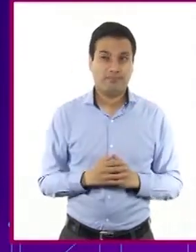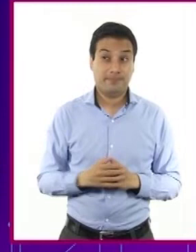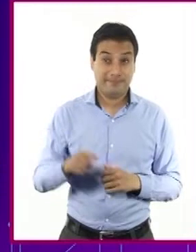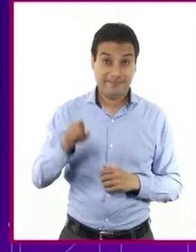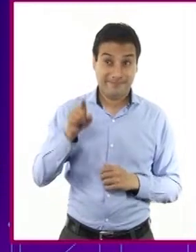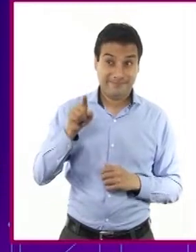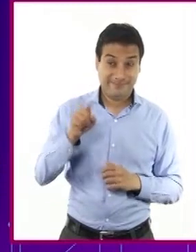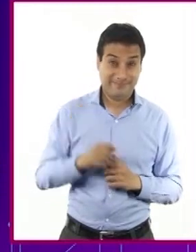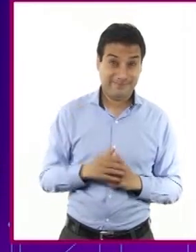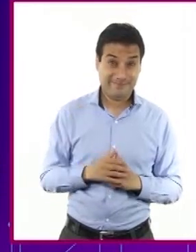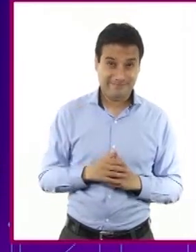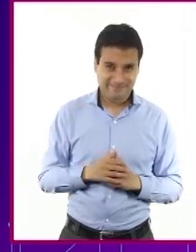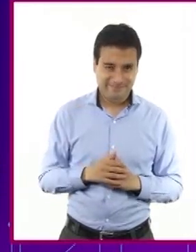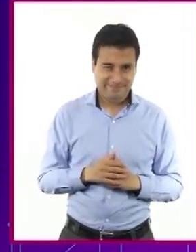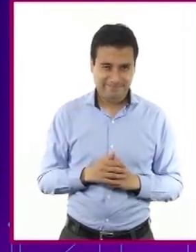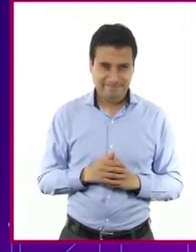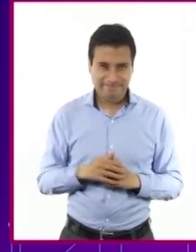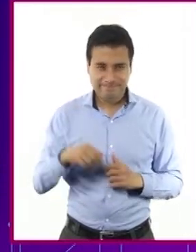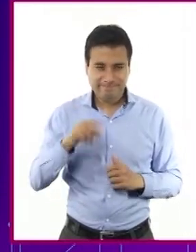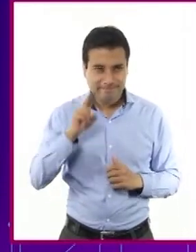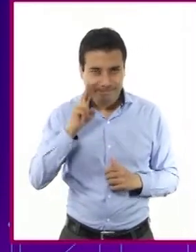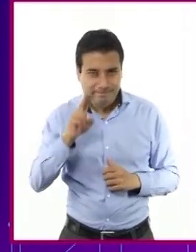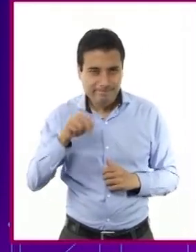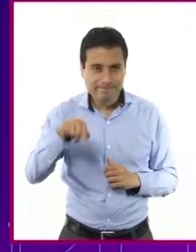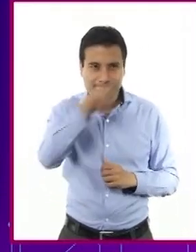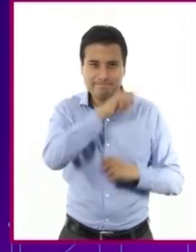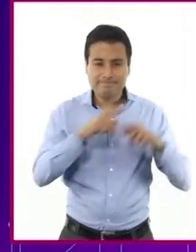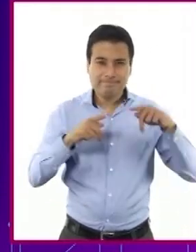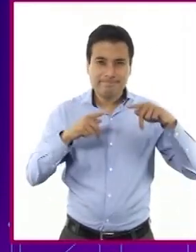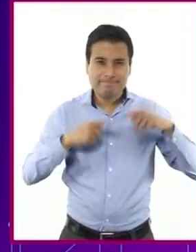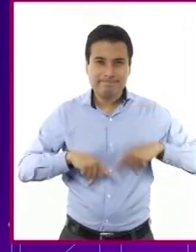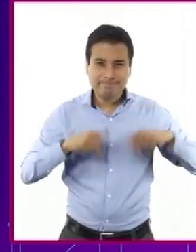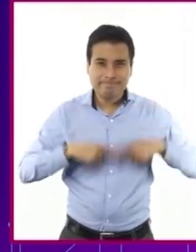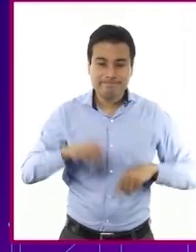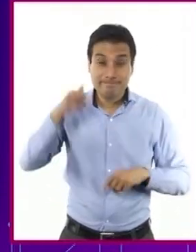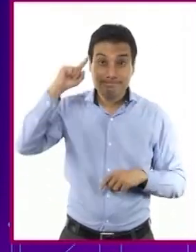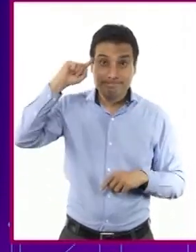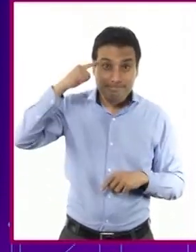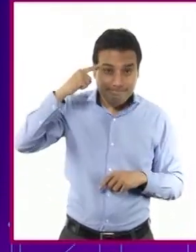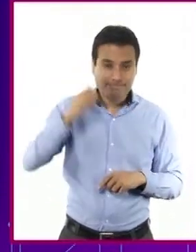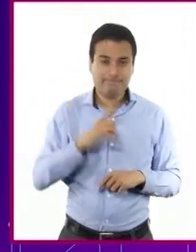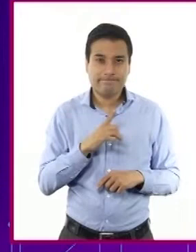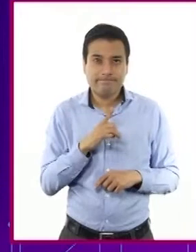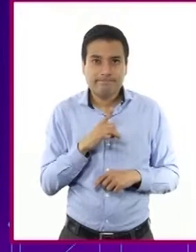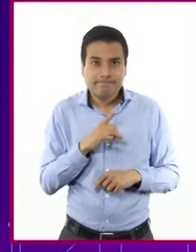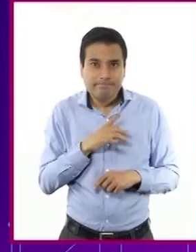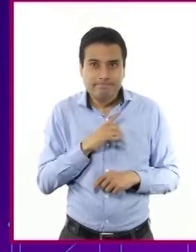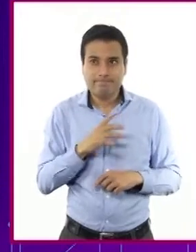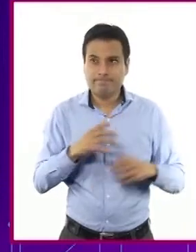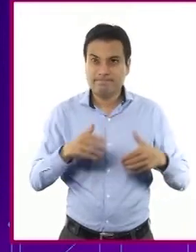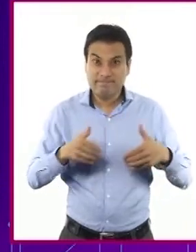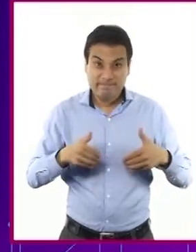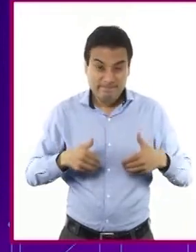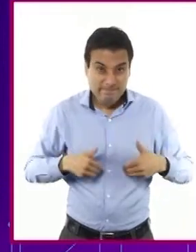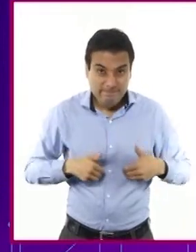usar el enojo, la frustración, el miedo, el hambre, el desempleo de